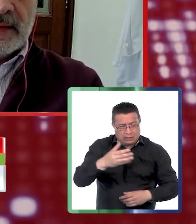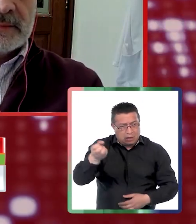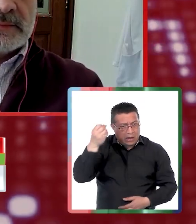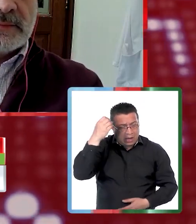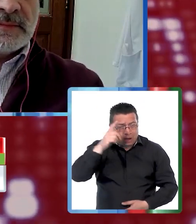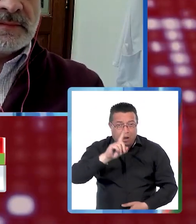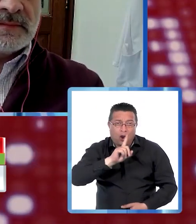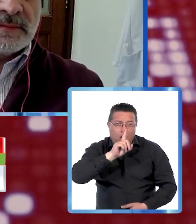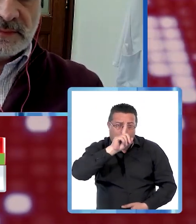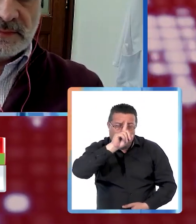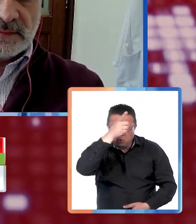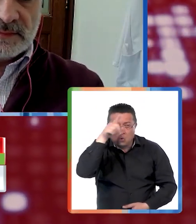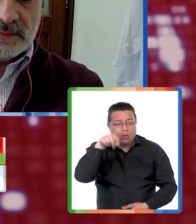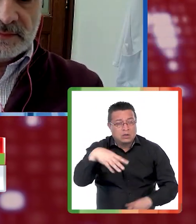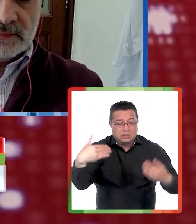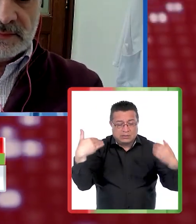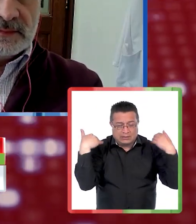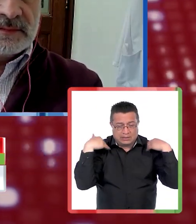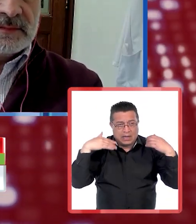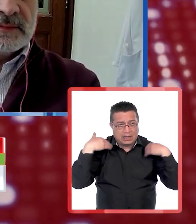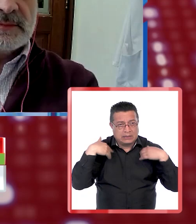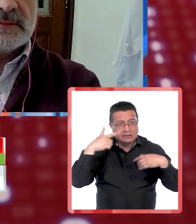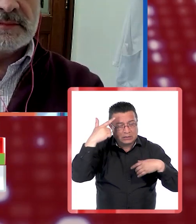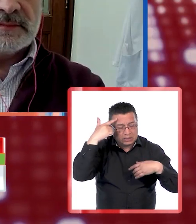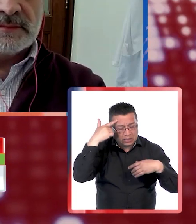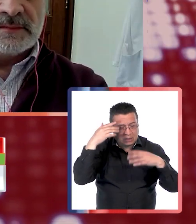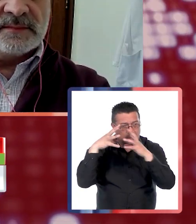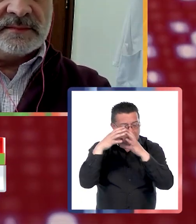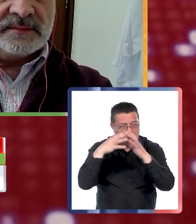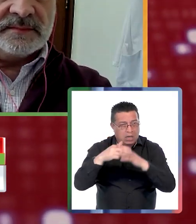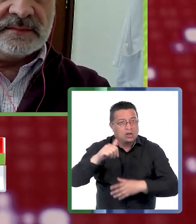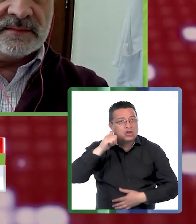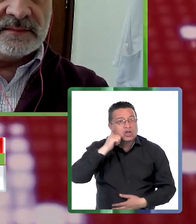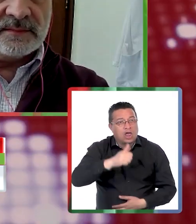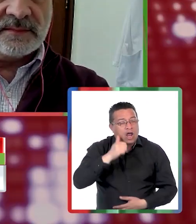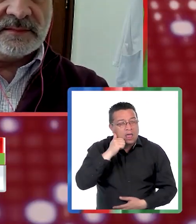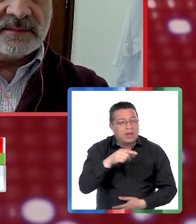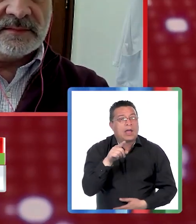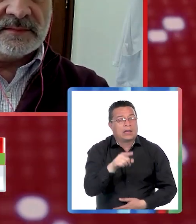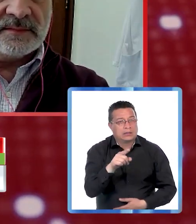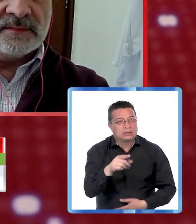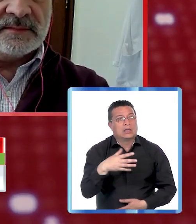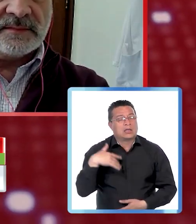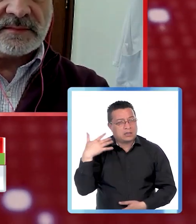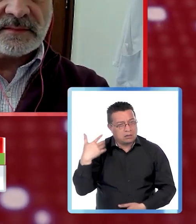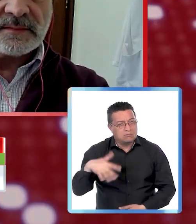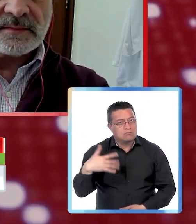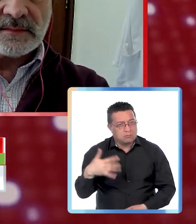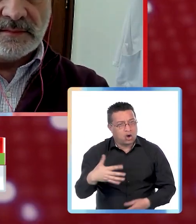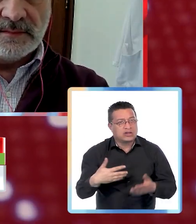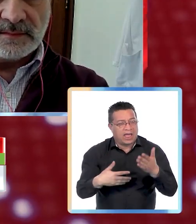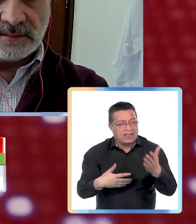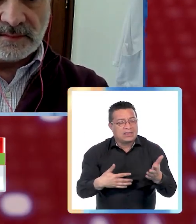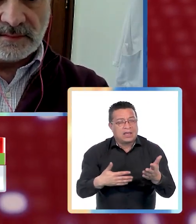los hábitos, desde las costumbres y desde los ejercicios que llevamos en nuestro día a día. Creo que es importante